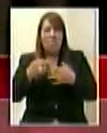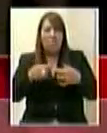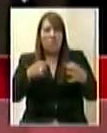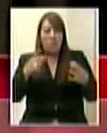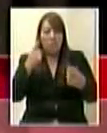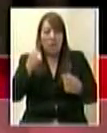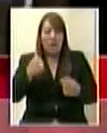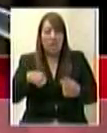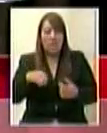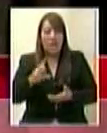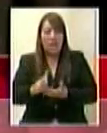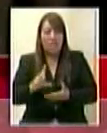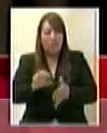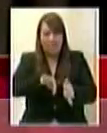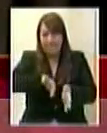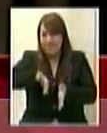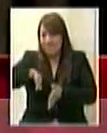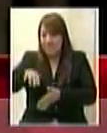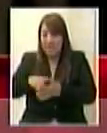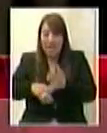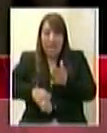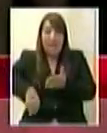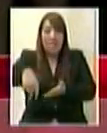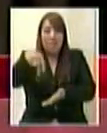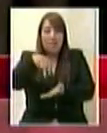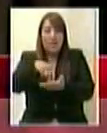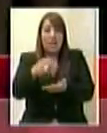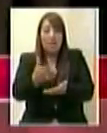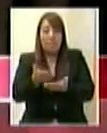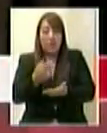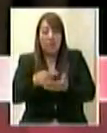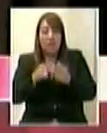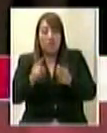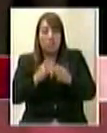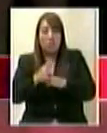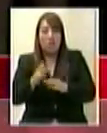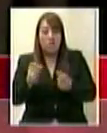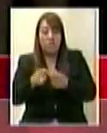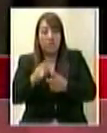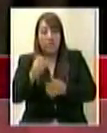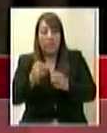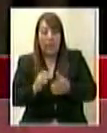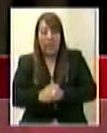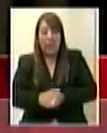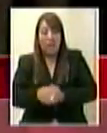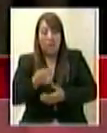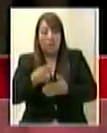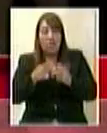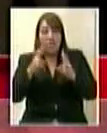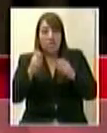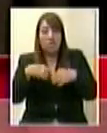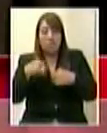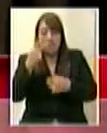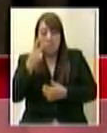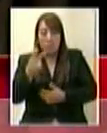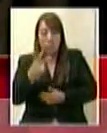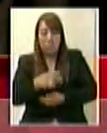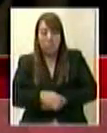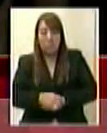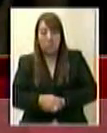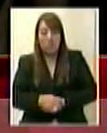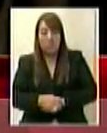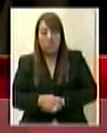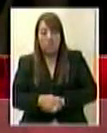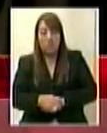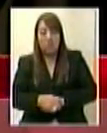por la Alcaldía de Lima de lado, que levanten el pedido de que esto vaya a la Comisión de Economía para que este tema se pueda